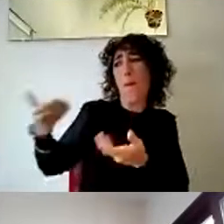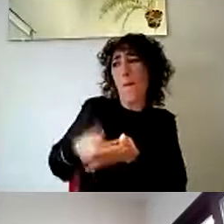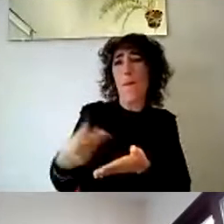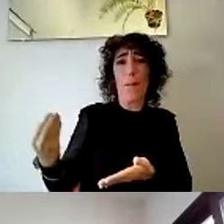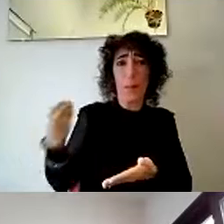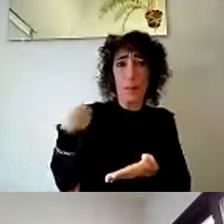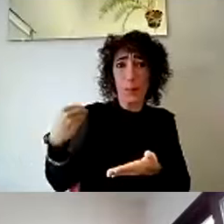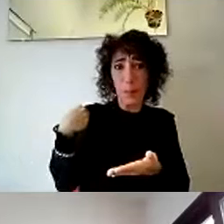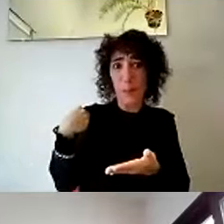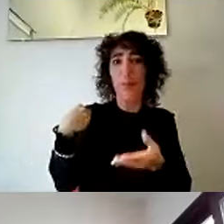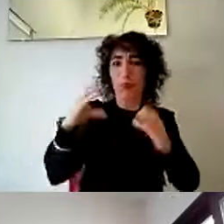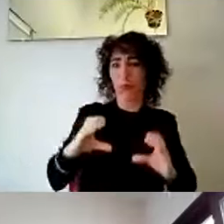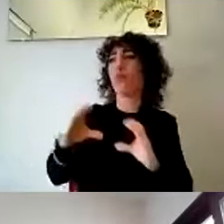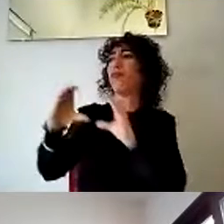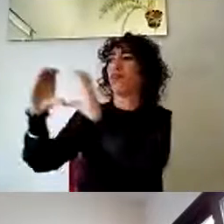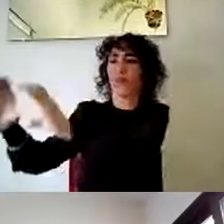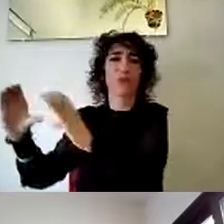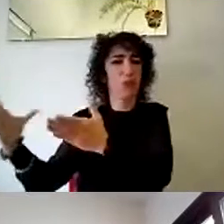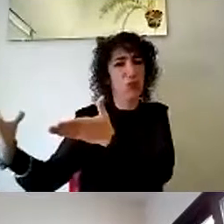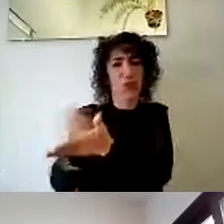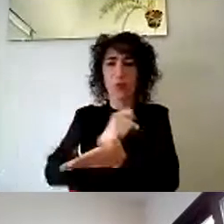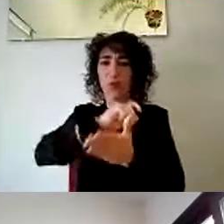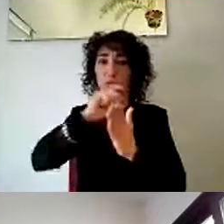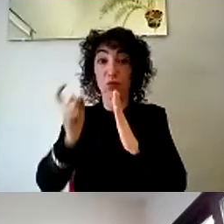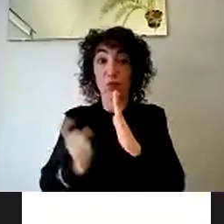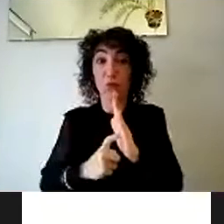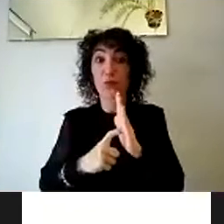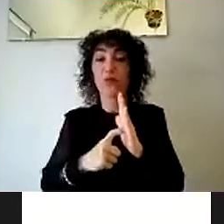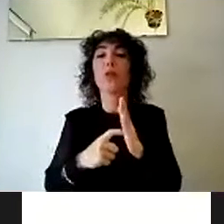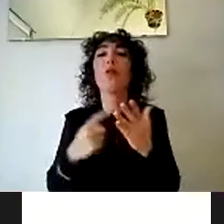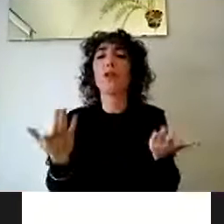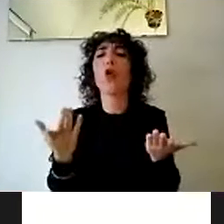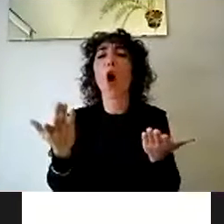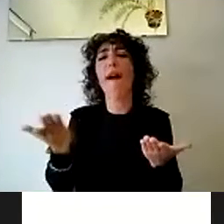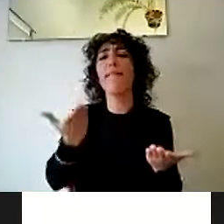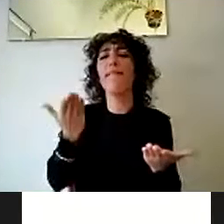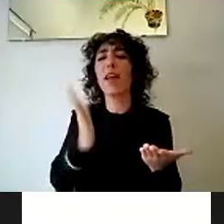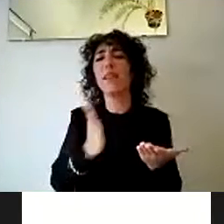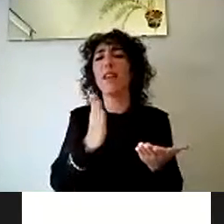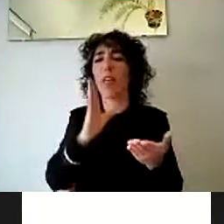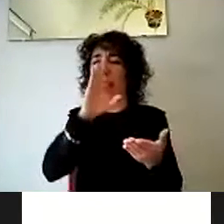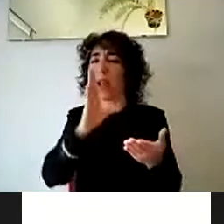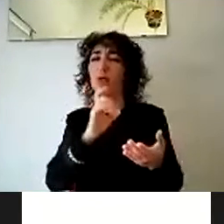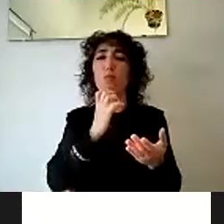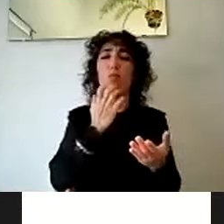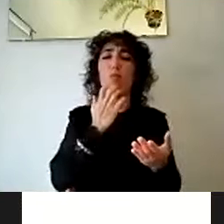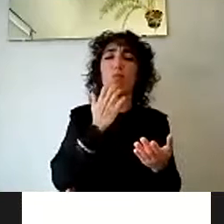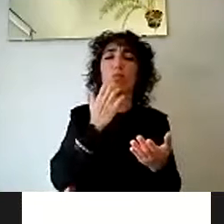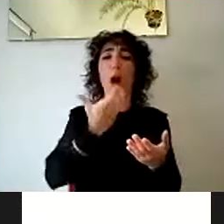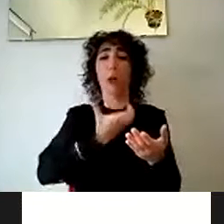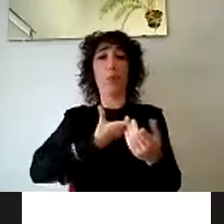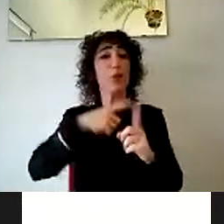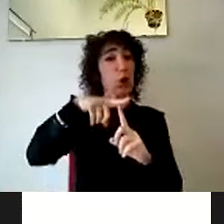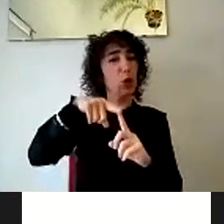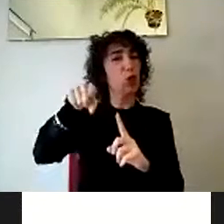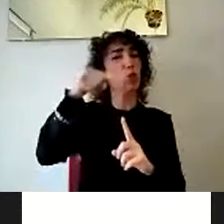que solicitó el Instituto Tecnológico de Canarias. ¿Y en qué afecta eso directamente al Ayuntamiento de Tías? Pues usted sabe